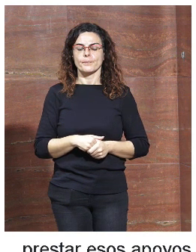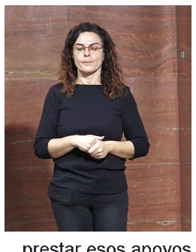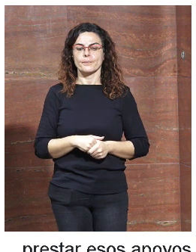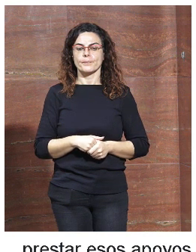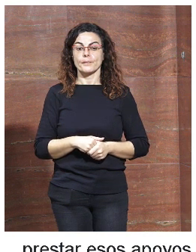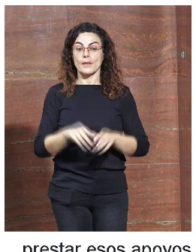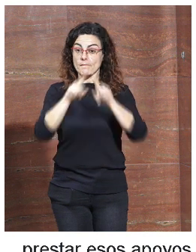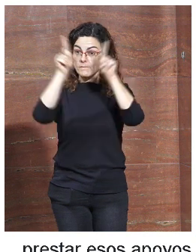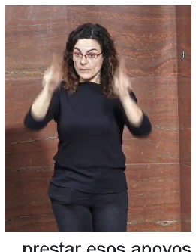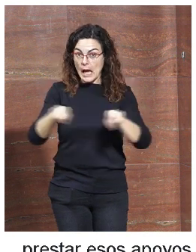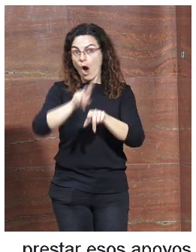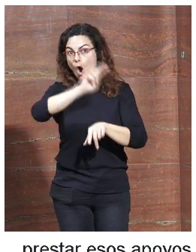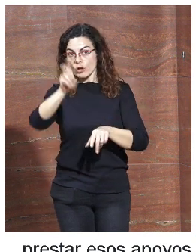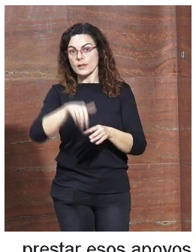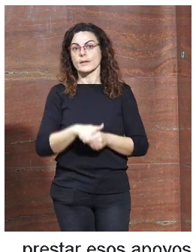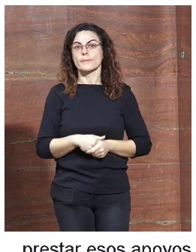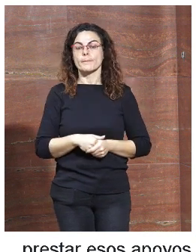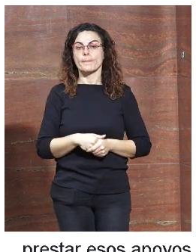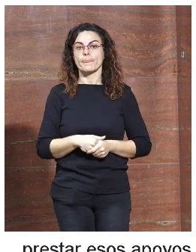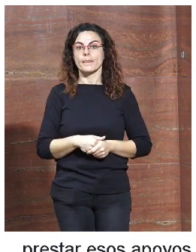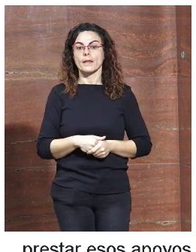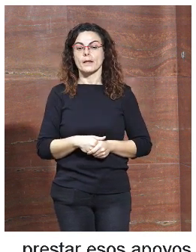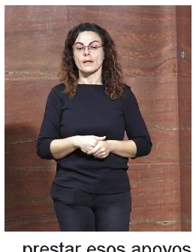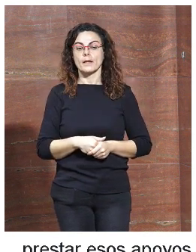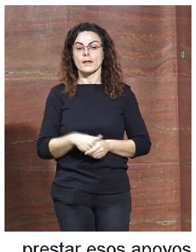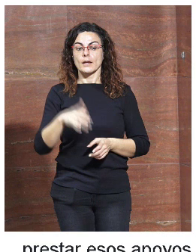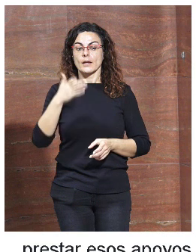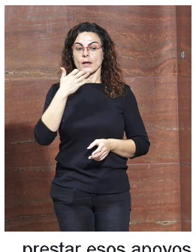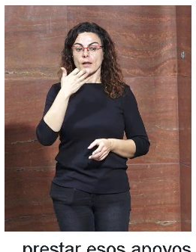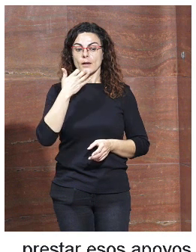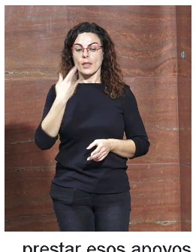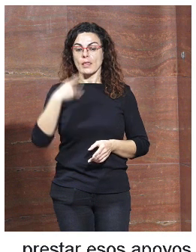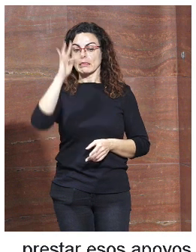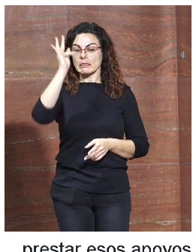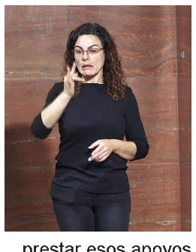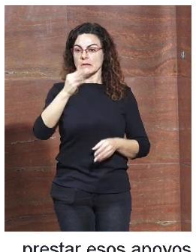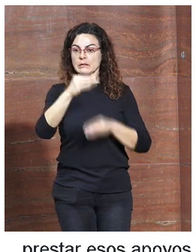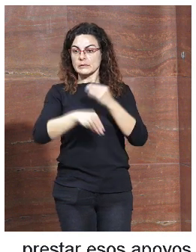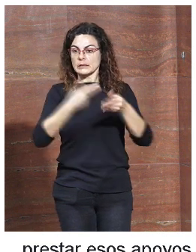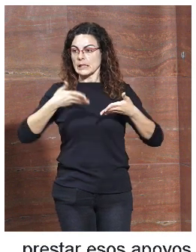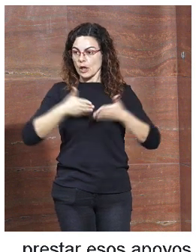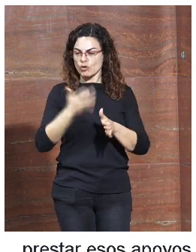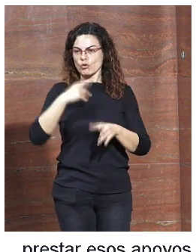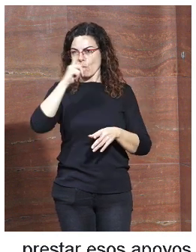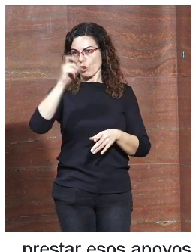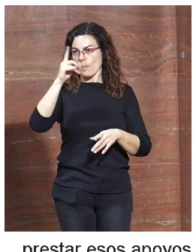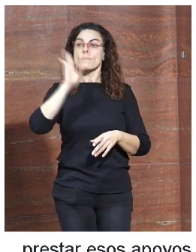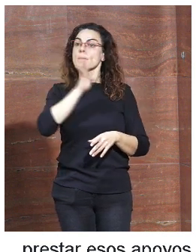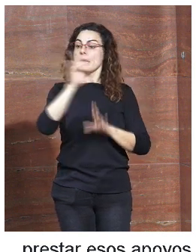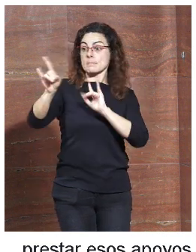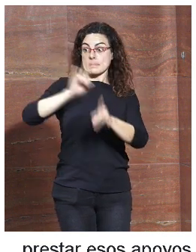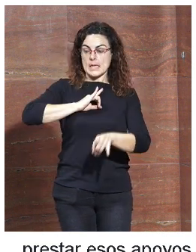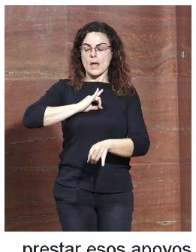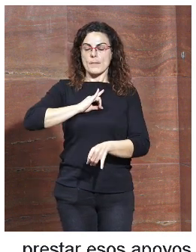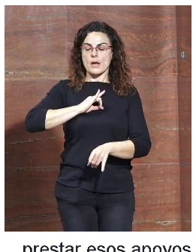Y otra ficha era cómo marcar límites a tus hijos. Yo siempre recuerdo la llamada de una madre que